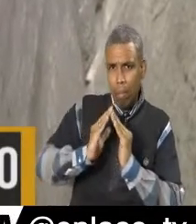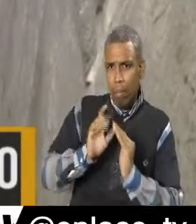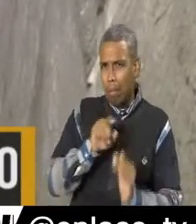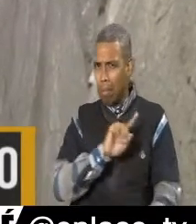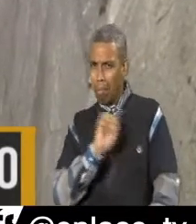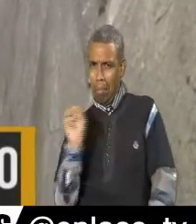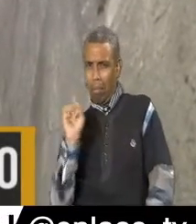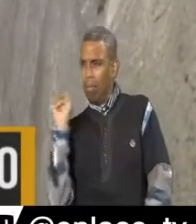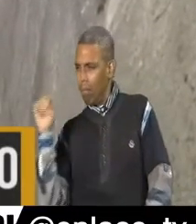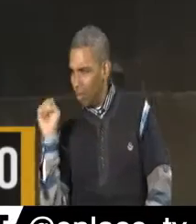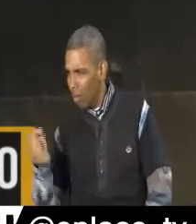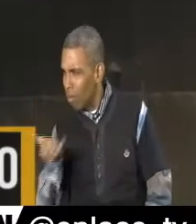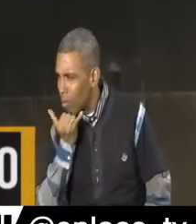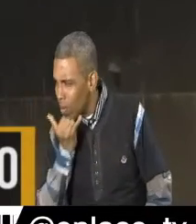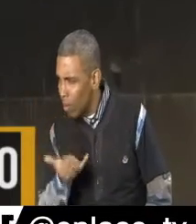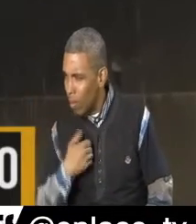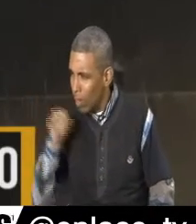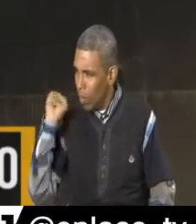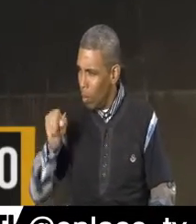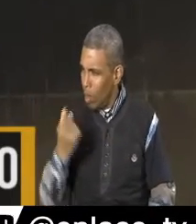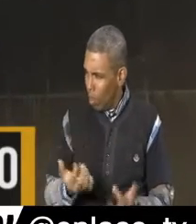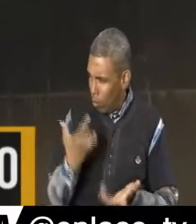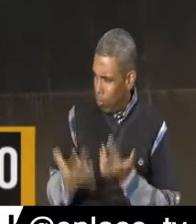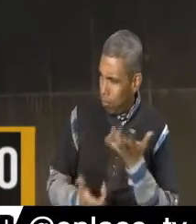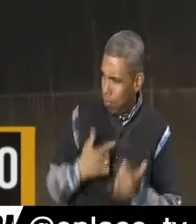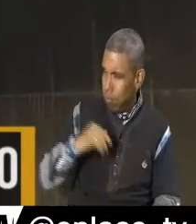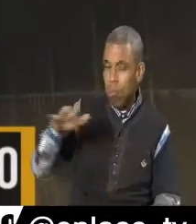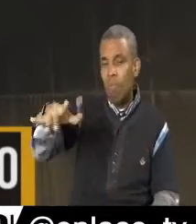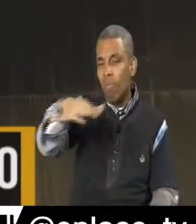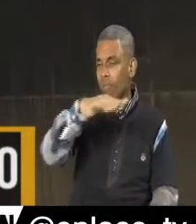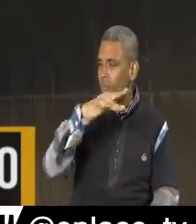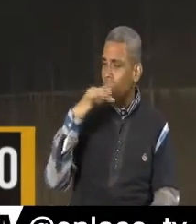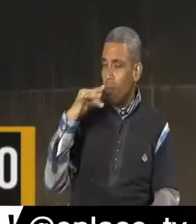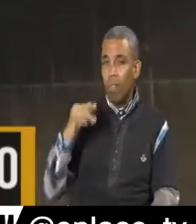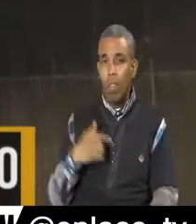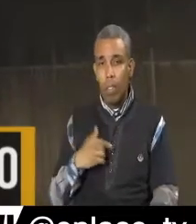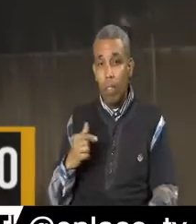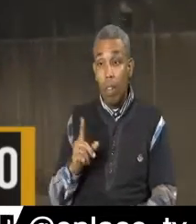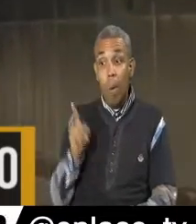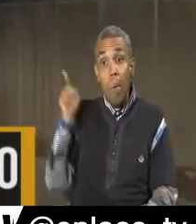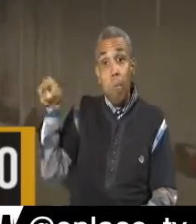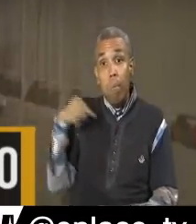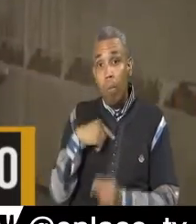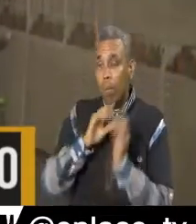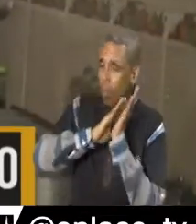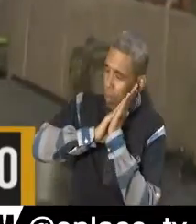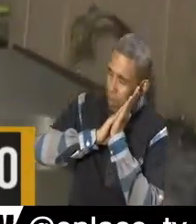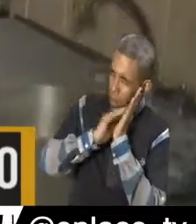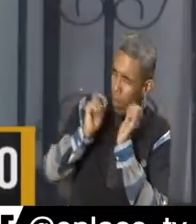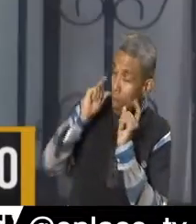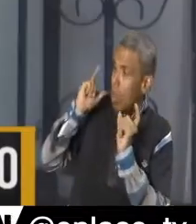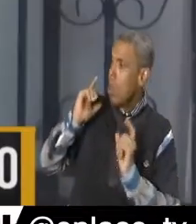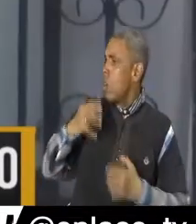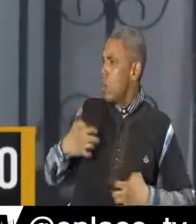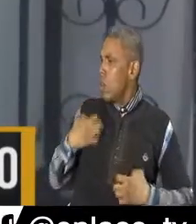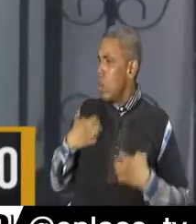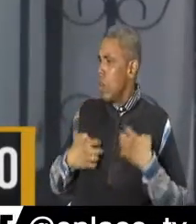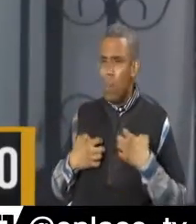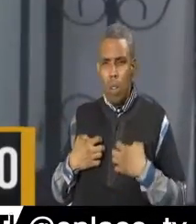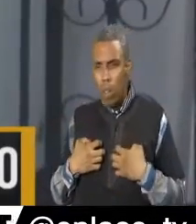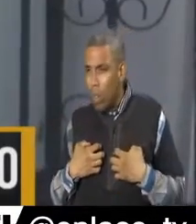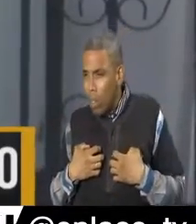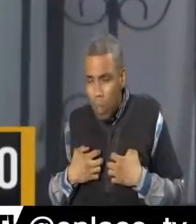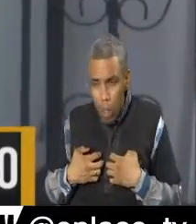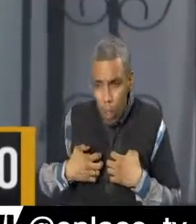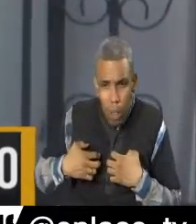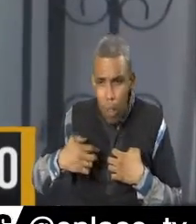ella inmediatamente sale a correr y nos llama a la habitación a nosotros, y ahí es donde podemos reaccionar y sacar a los niños y todo eso. Y sí, ya como nos pudimos dar de